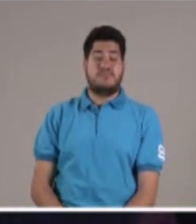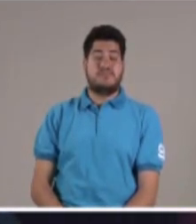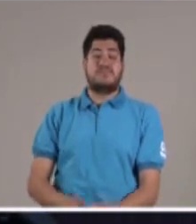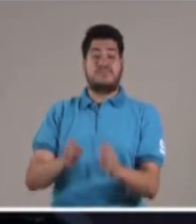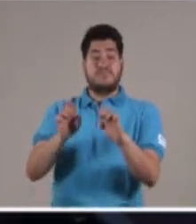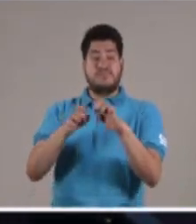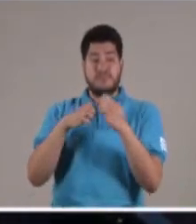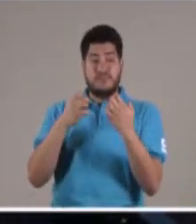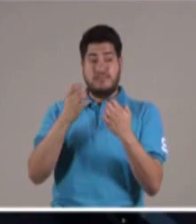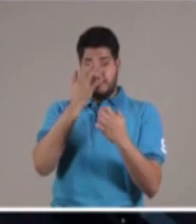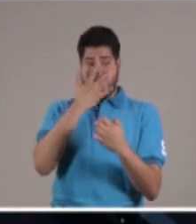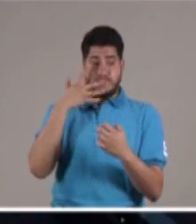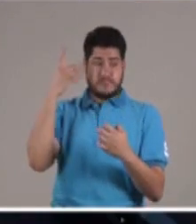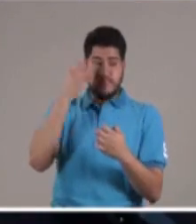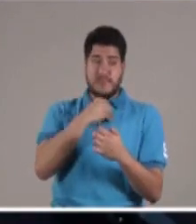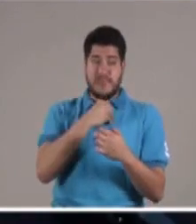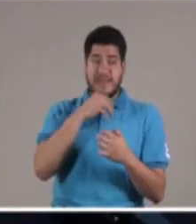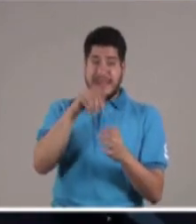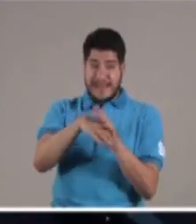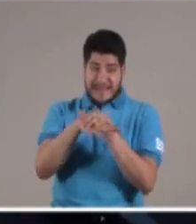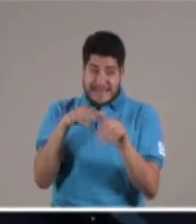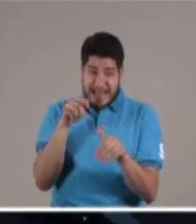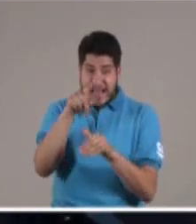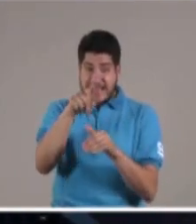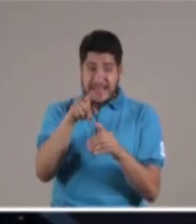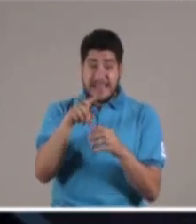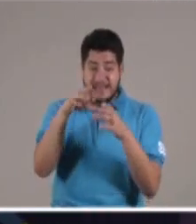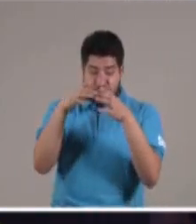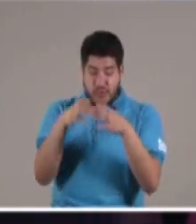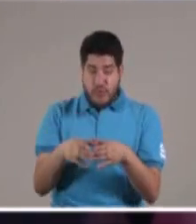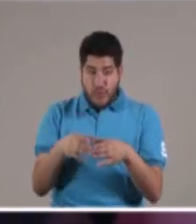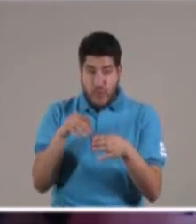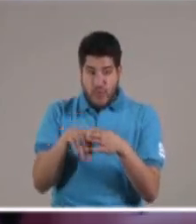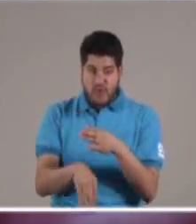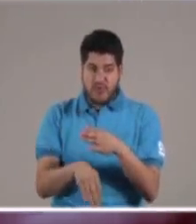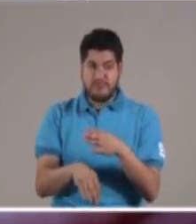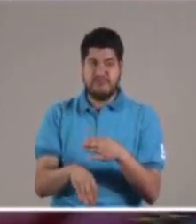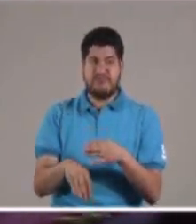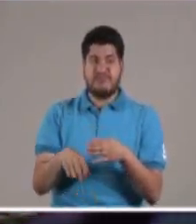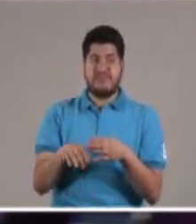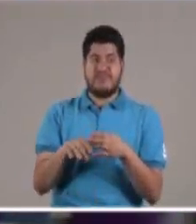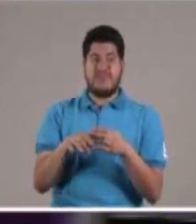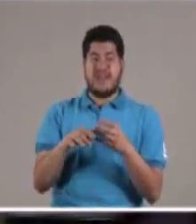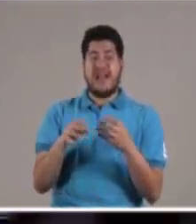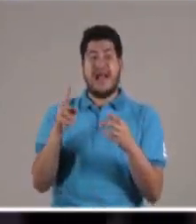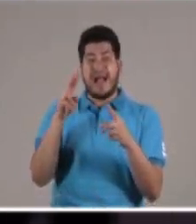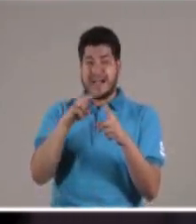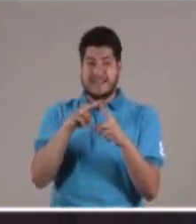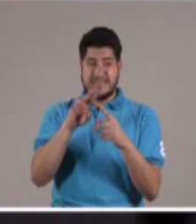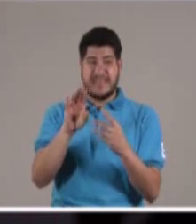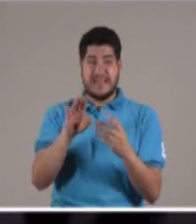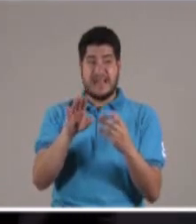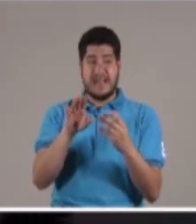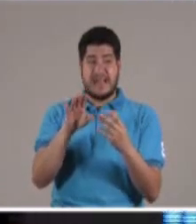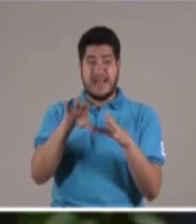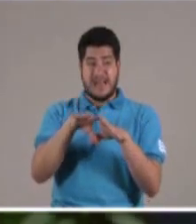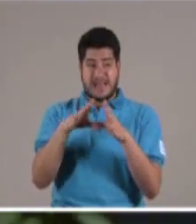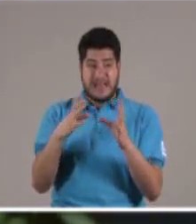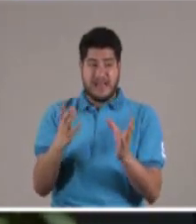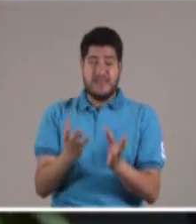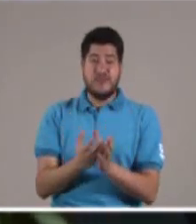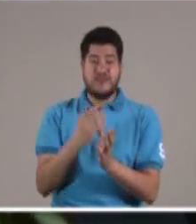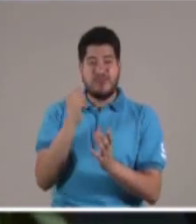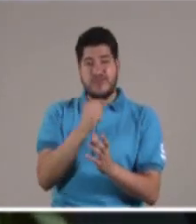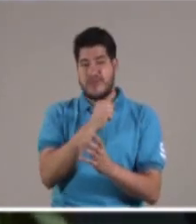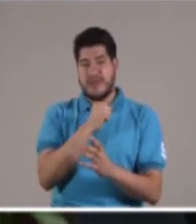entonces Dios te quiere sacar de ese hoyo hermano pero se hace en el mundo dice que van a sacar al buey de